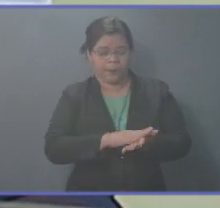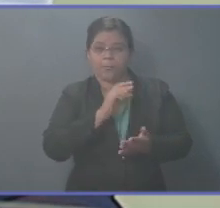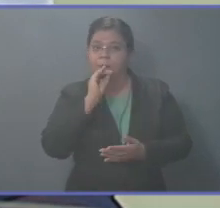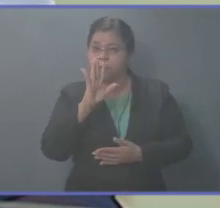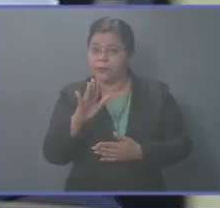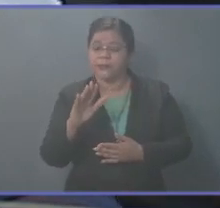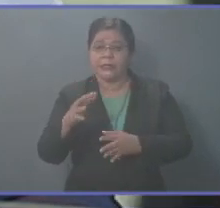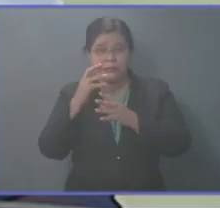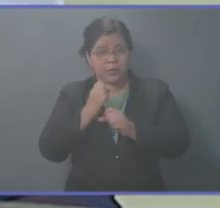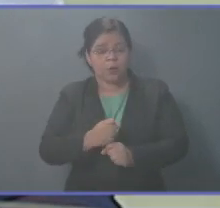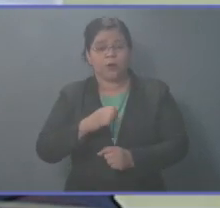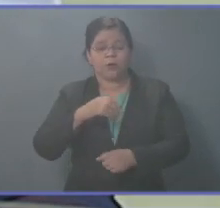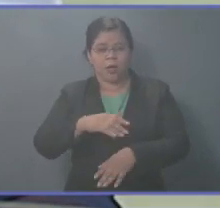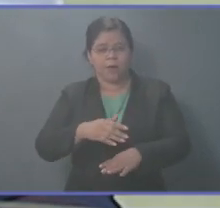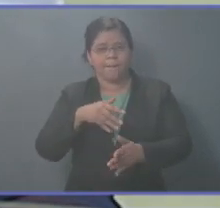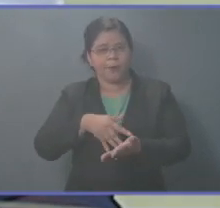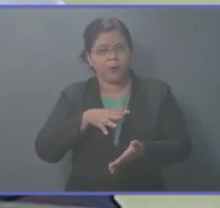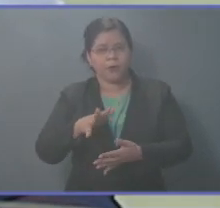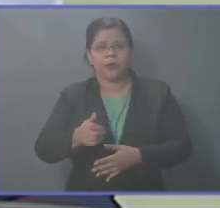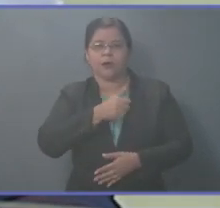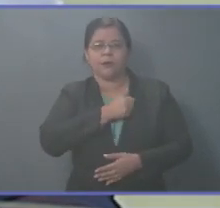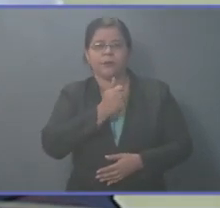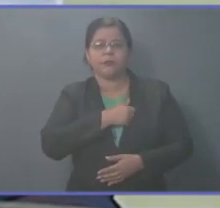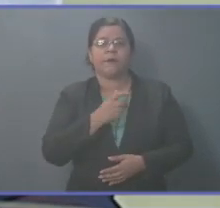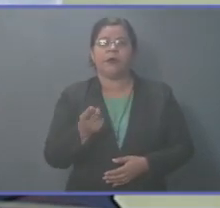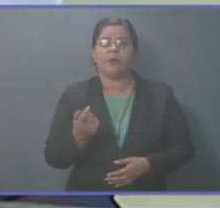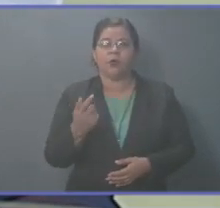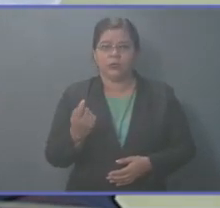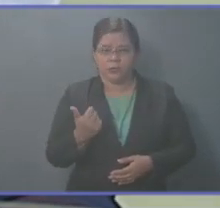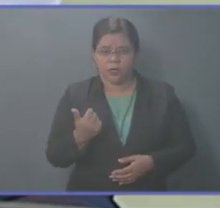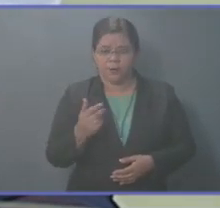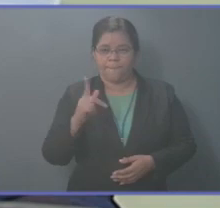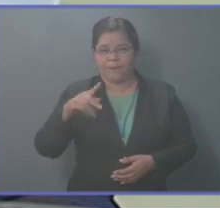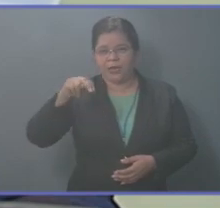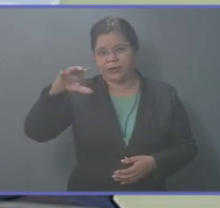que la seguridad pública estará a cargo de la Policía Nacional Civil,